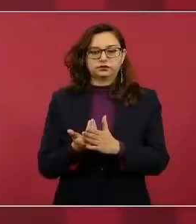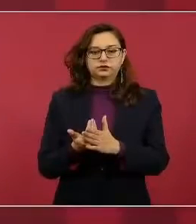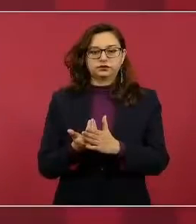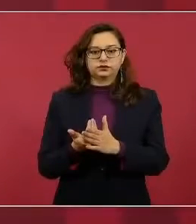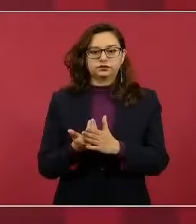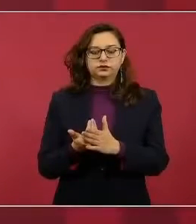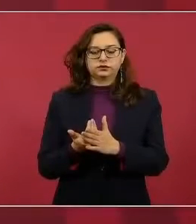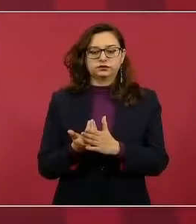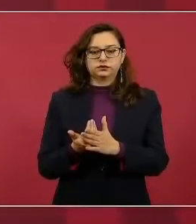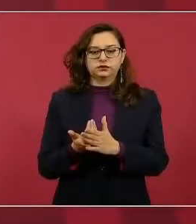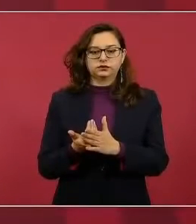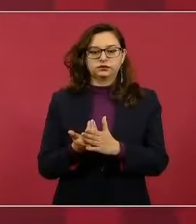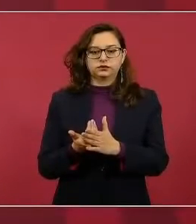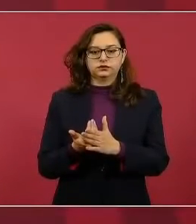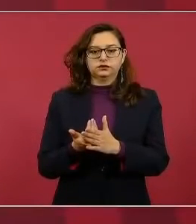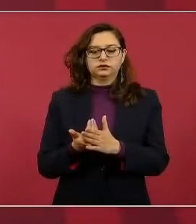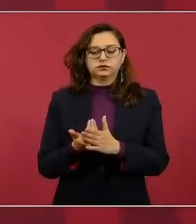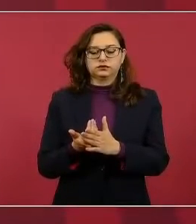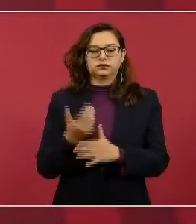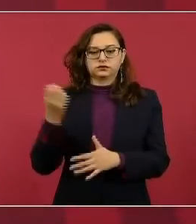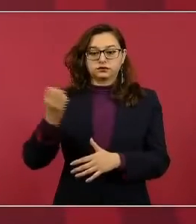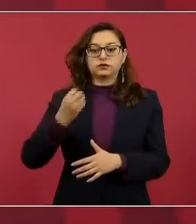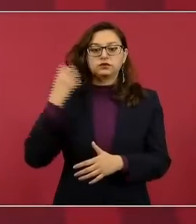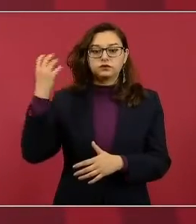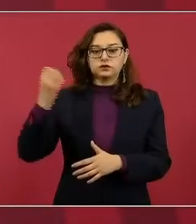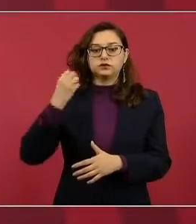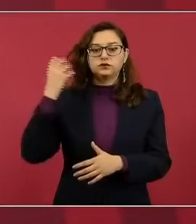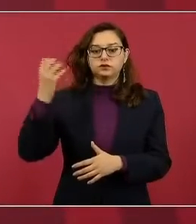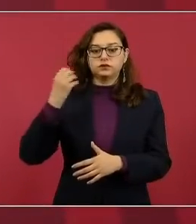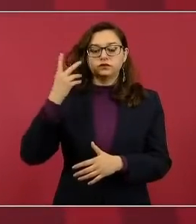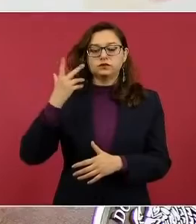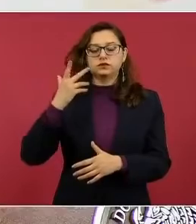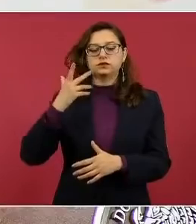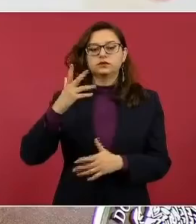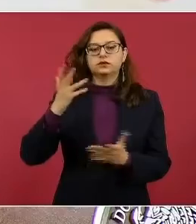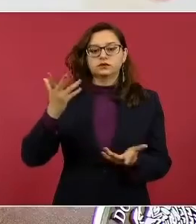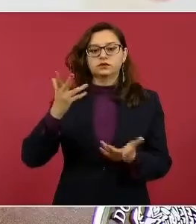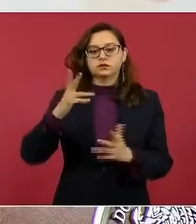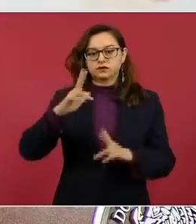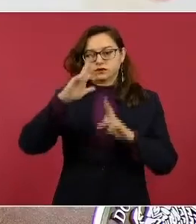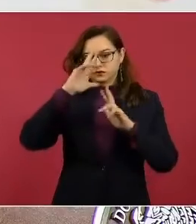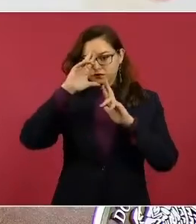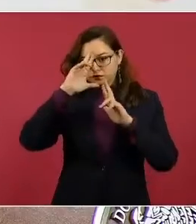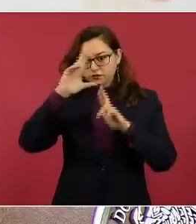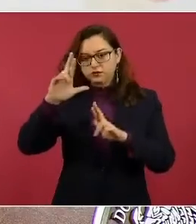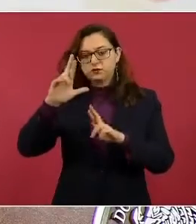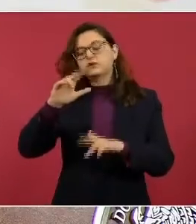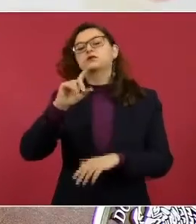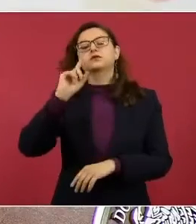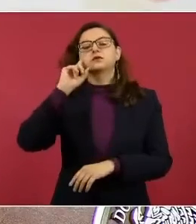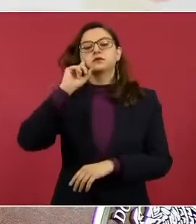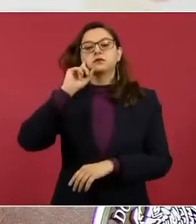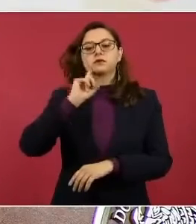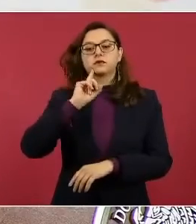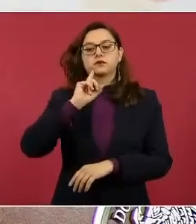en el acto en honor a las mujeres